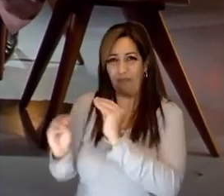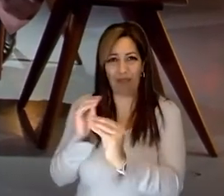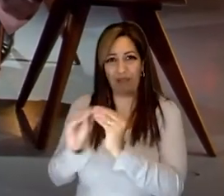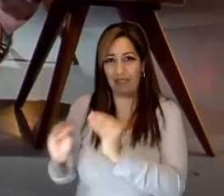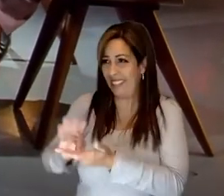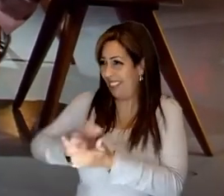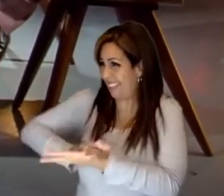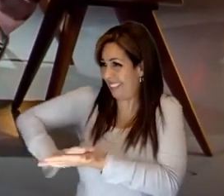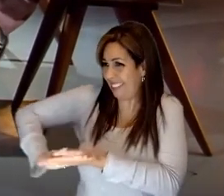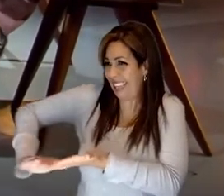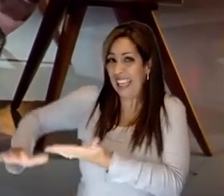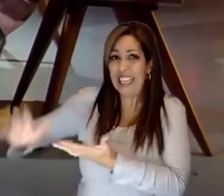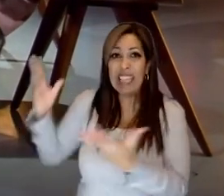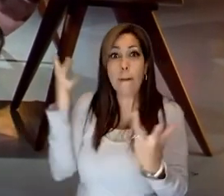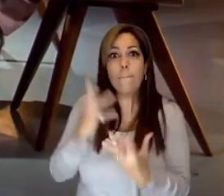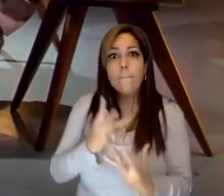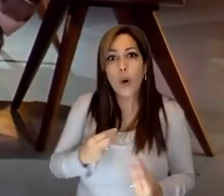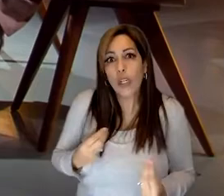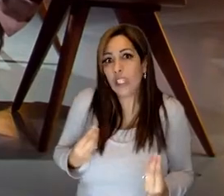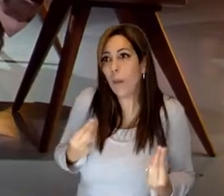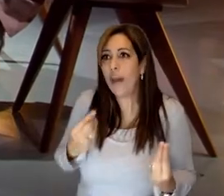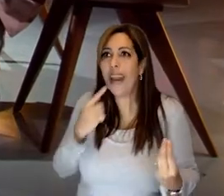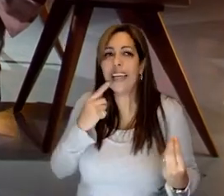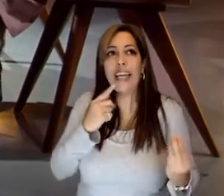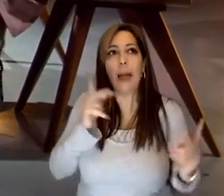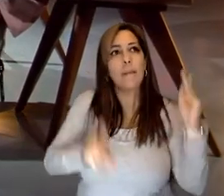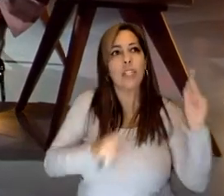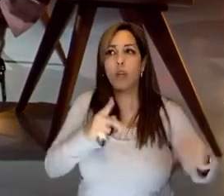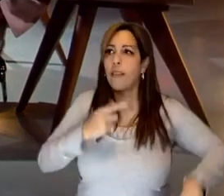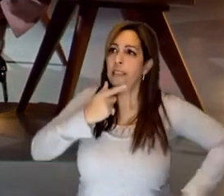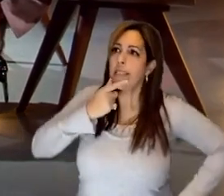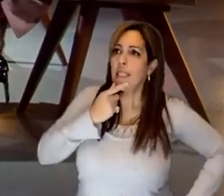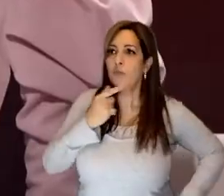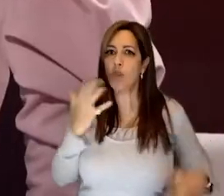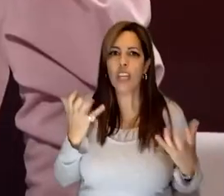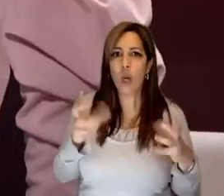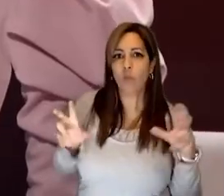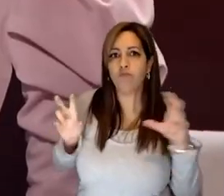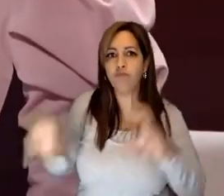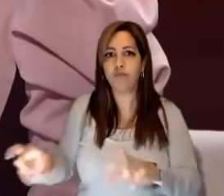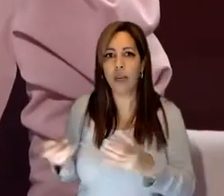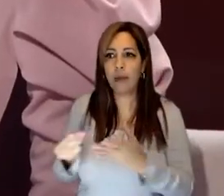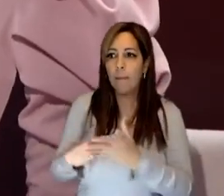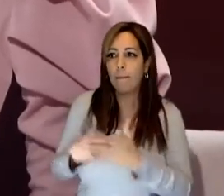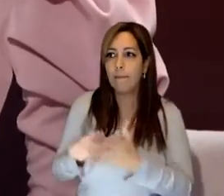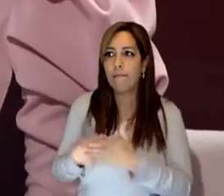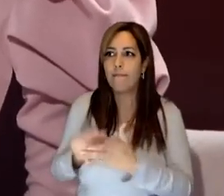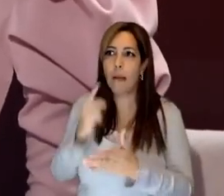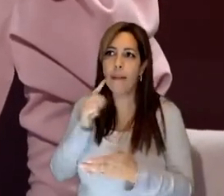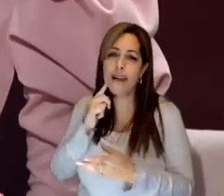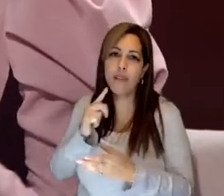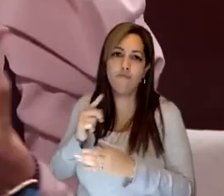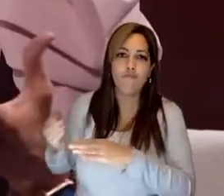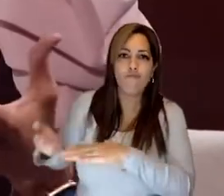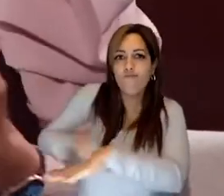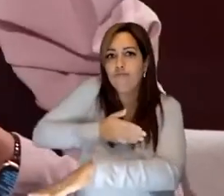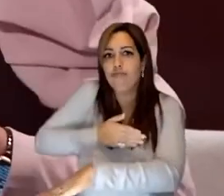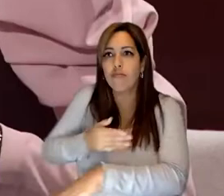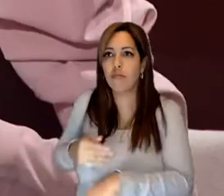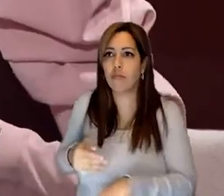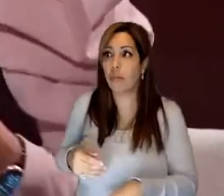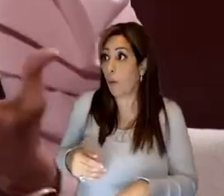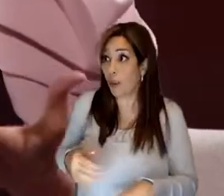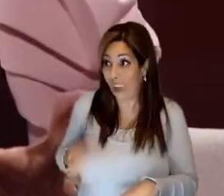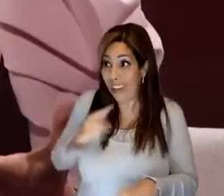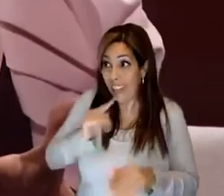de una forma para que en efecto sea atractivo para desarrolladores. Alguien que dice, exacto, yo quiero invertir porque esto es una minita que de hecho es un